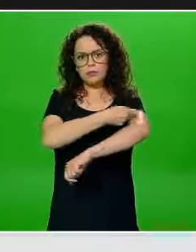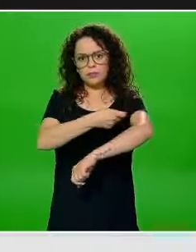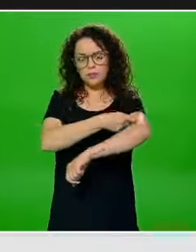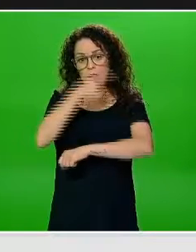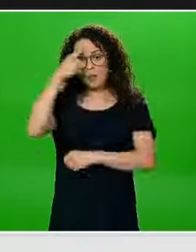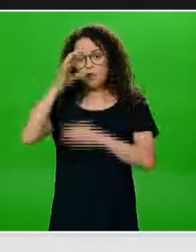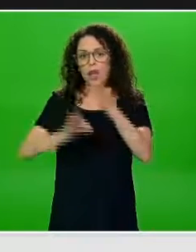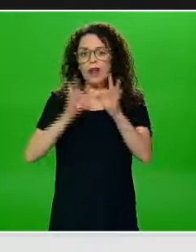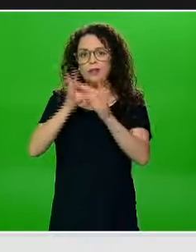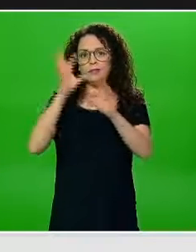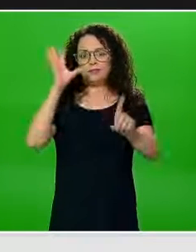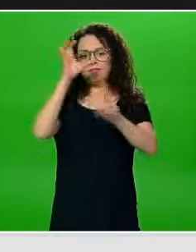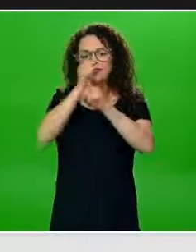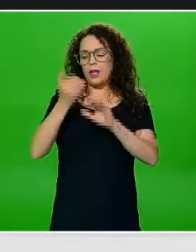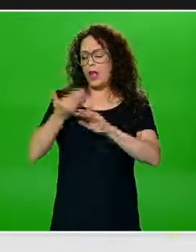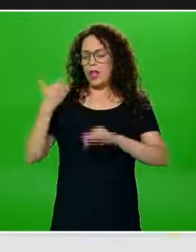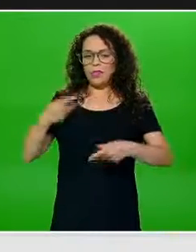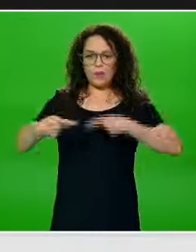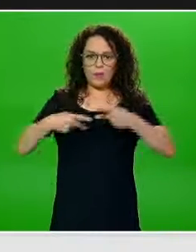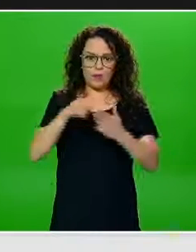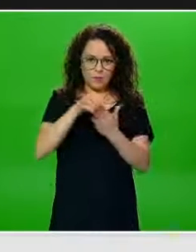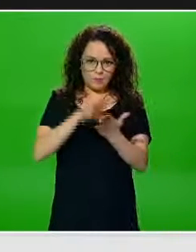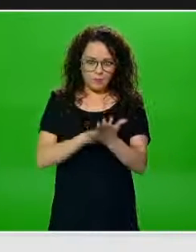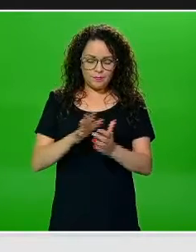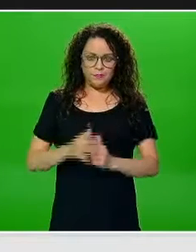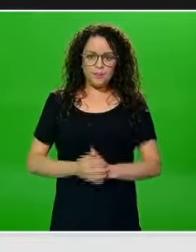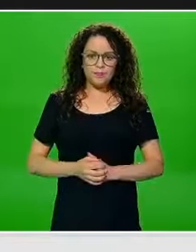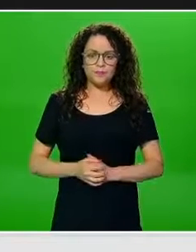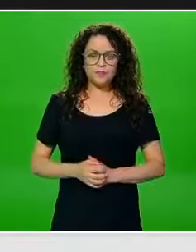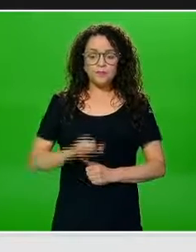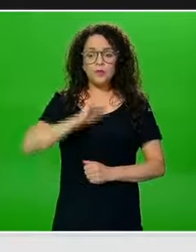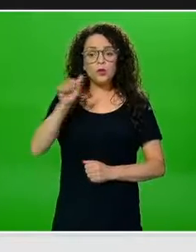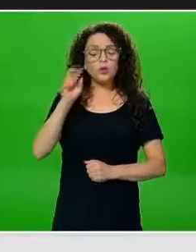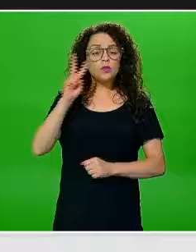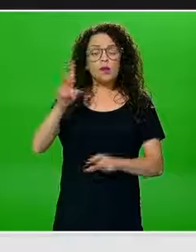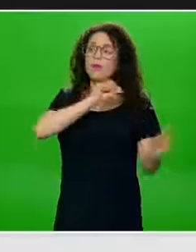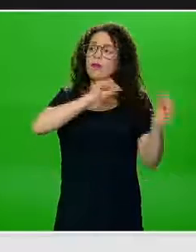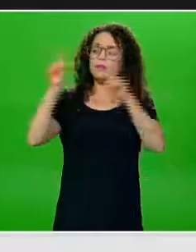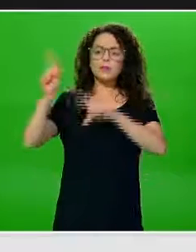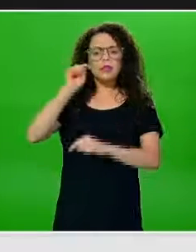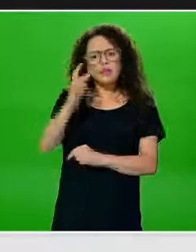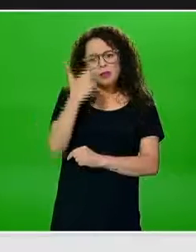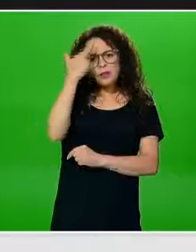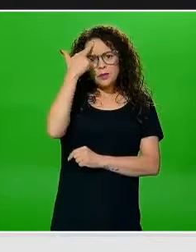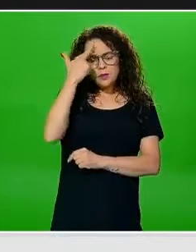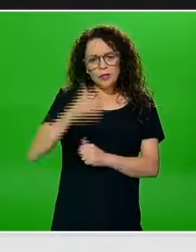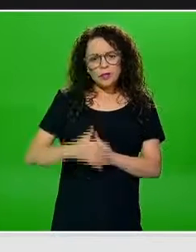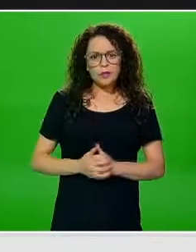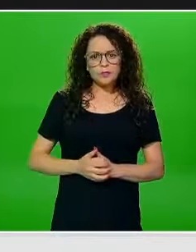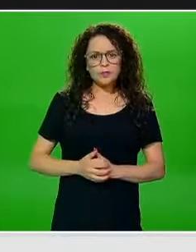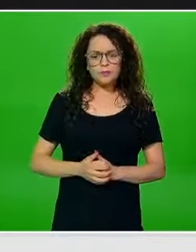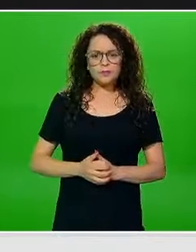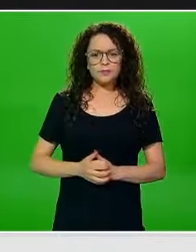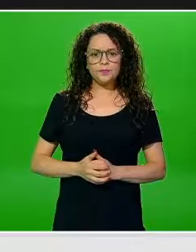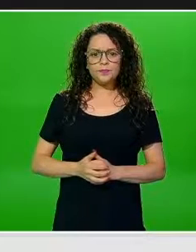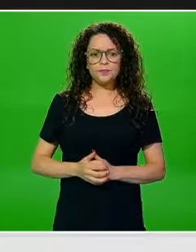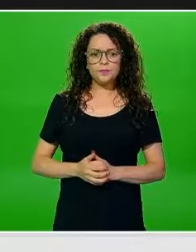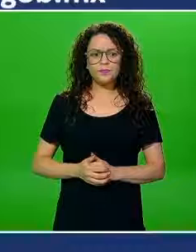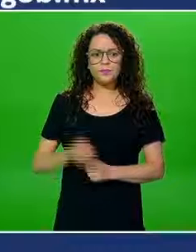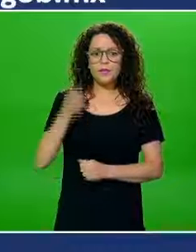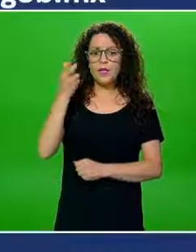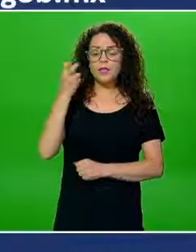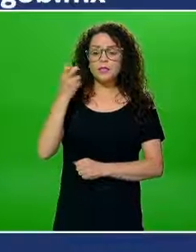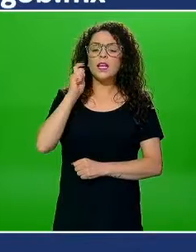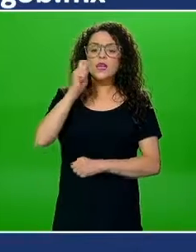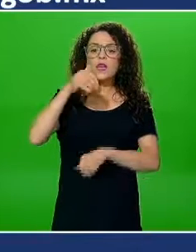que se ha programado. En la siguiente diapositiva recordamos nuevamente a la población que existe un número